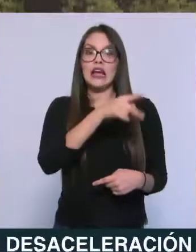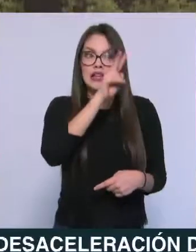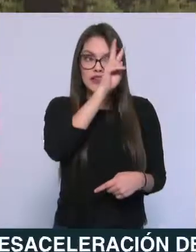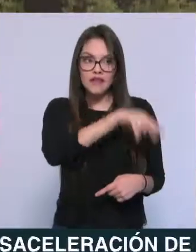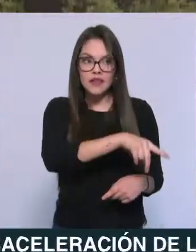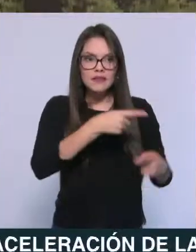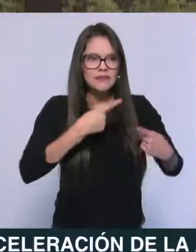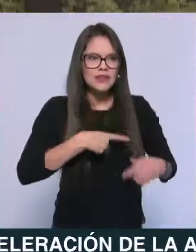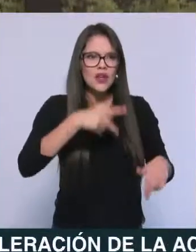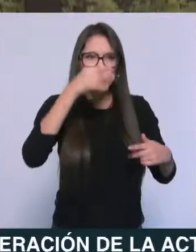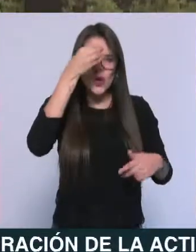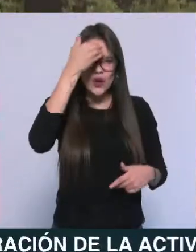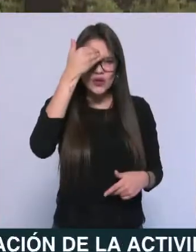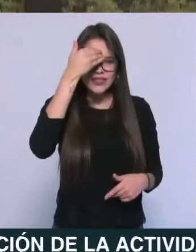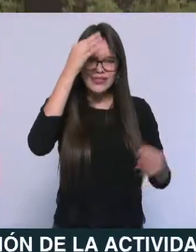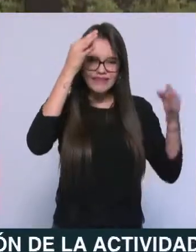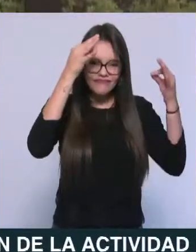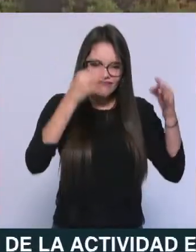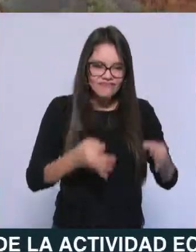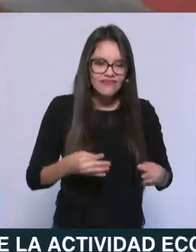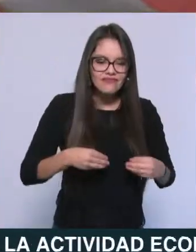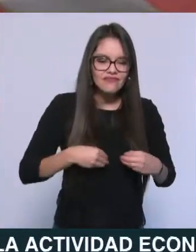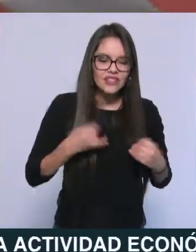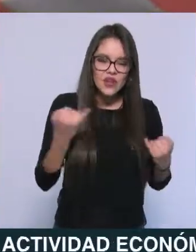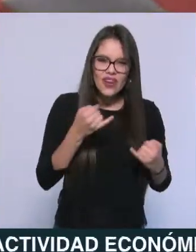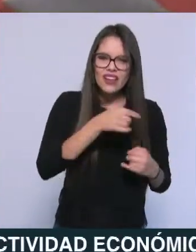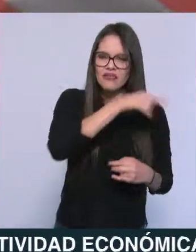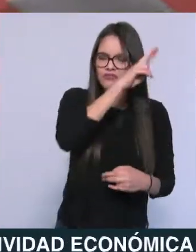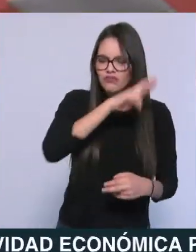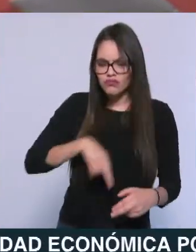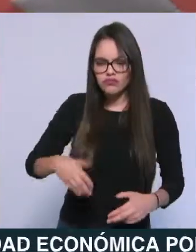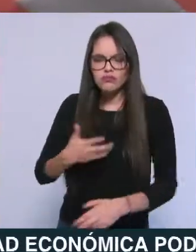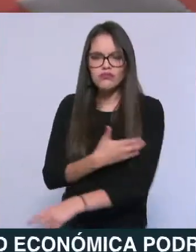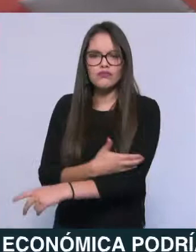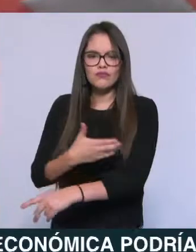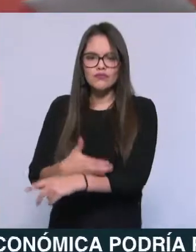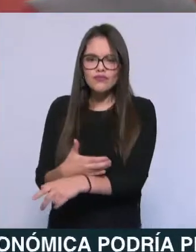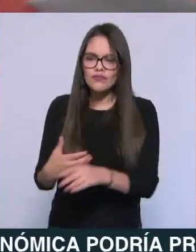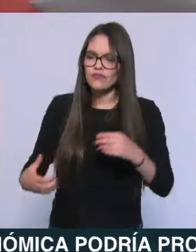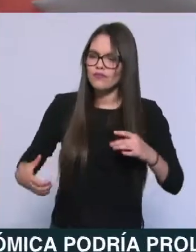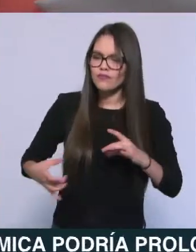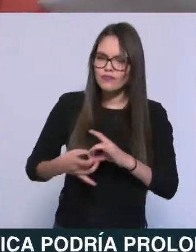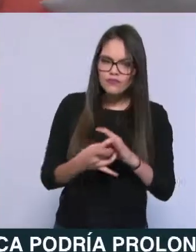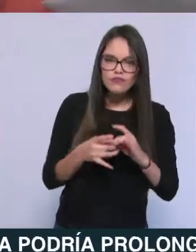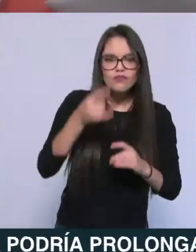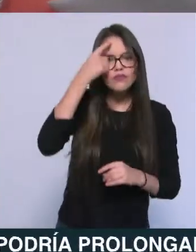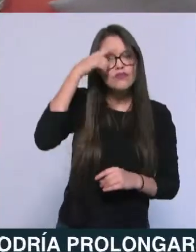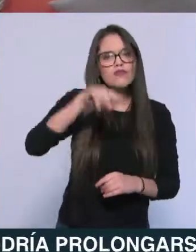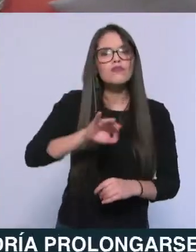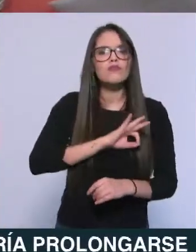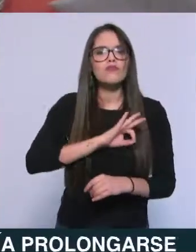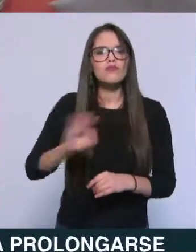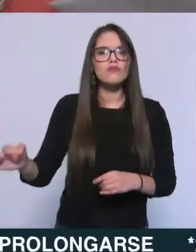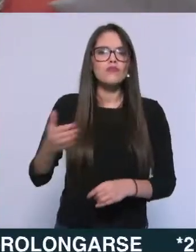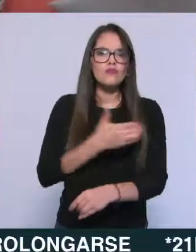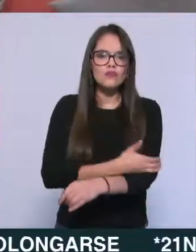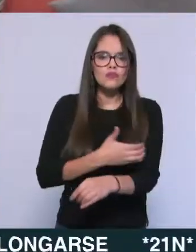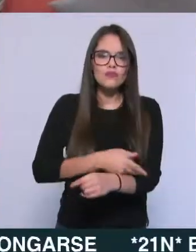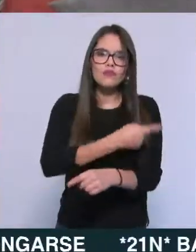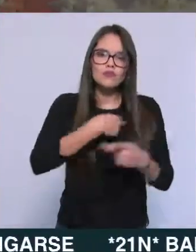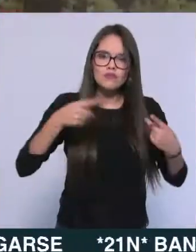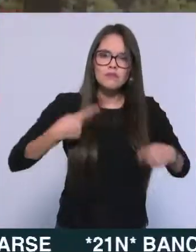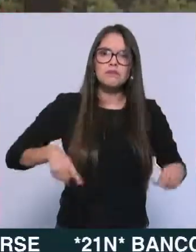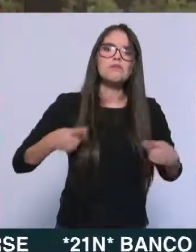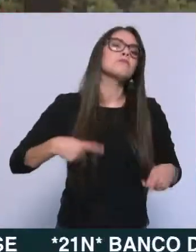bien la problemática, la vivía, bajaba a campo, estaba de mano en ese momento con los haitianos. Creo que es alguien que conoce